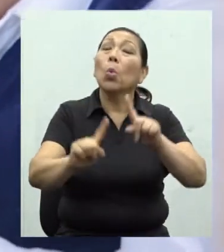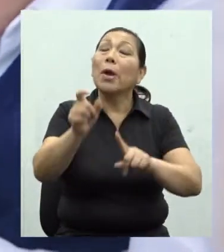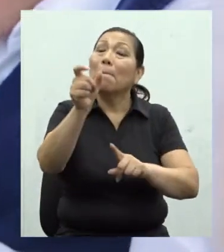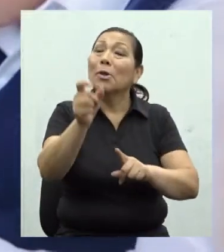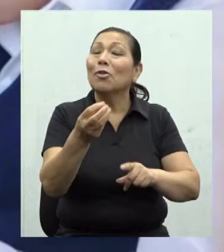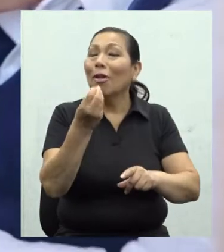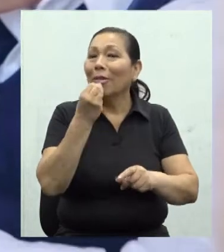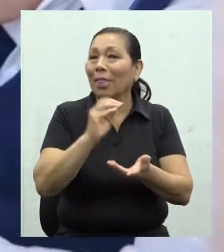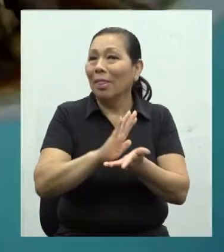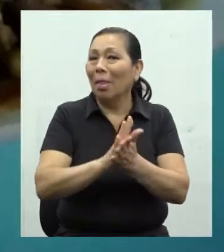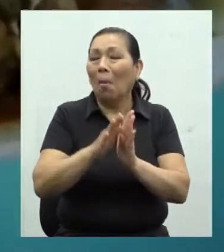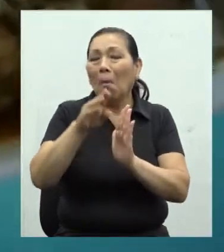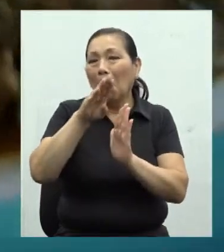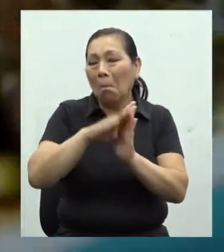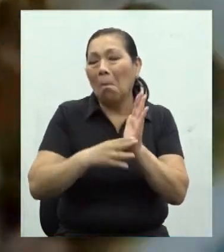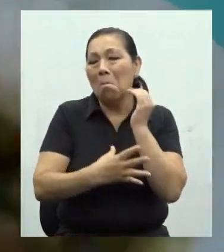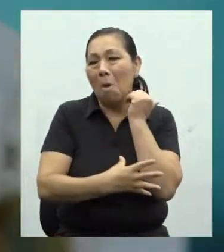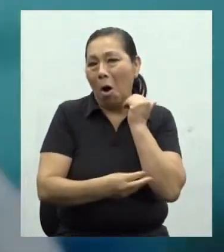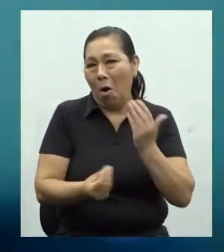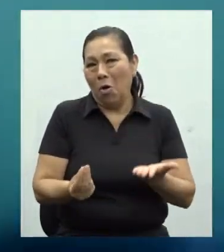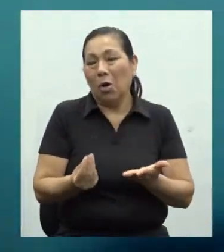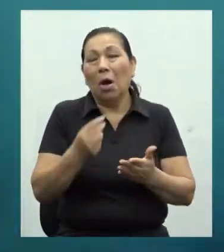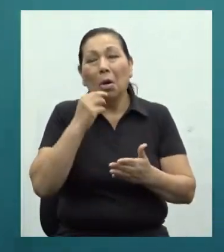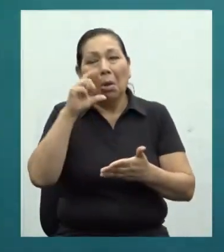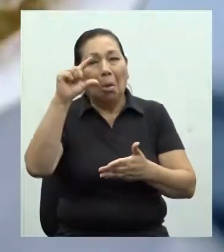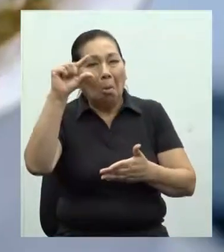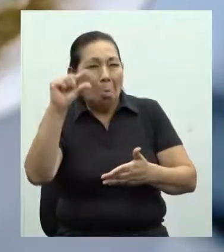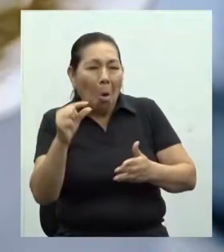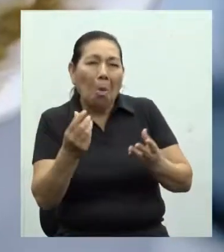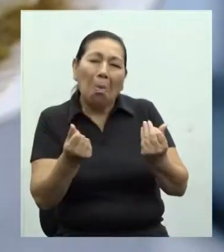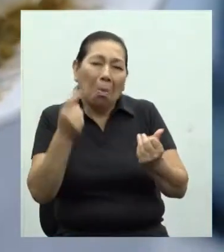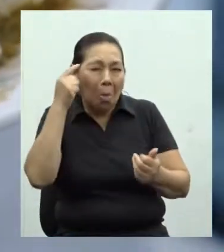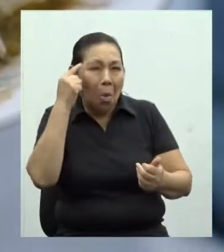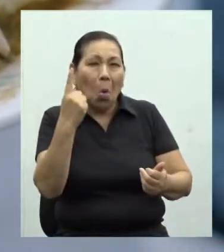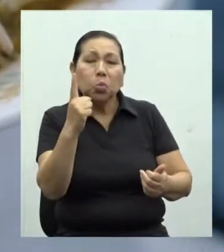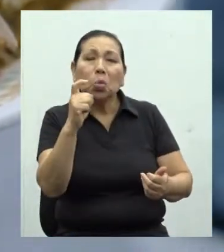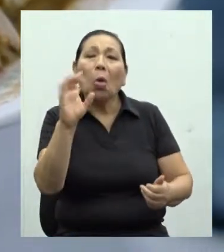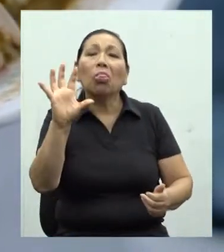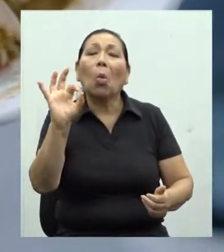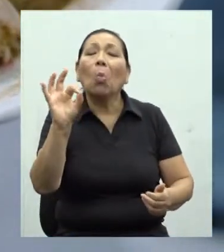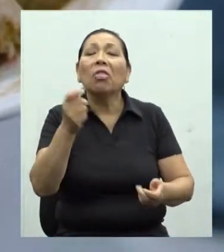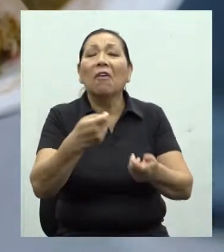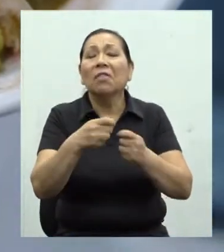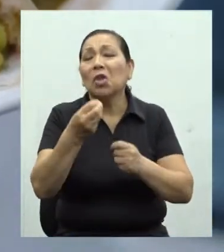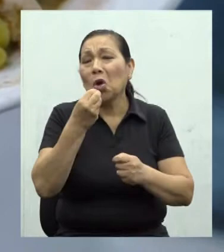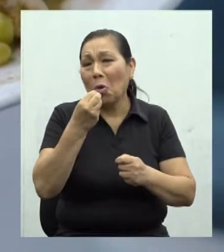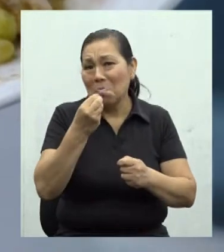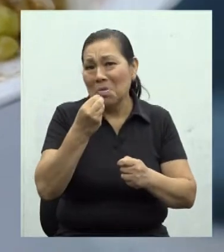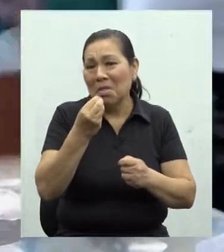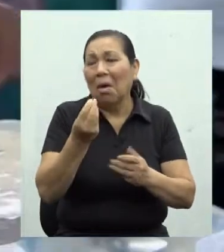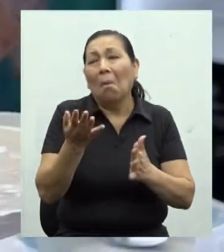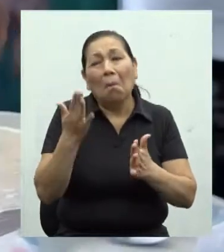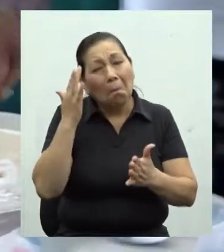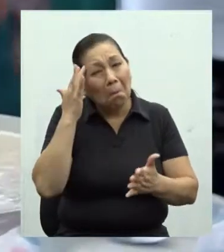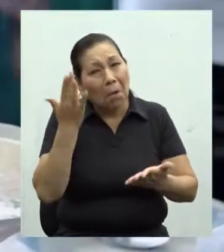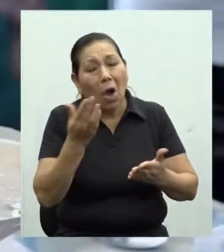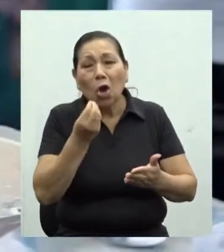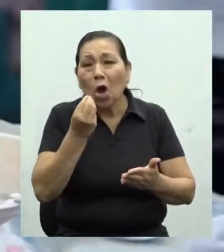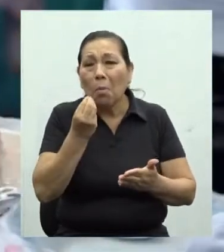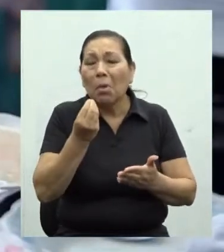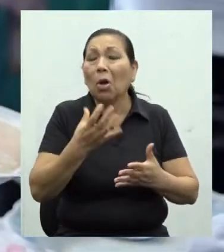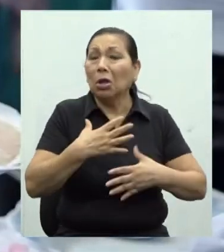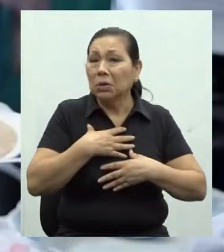otros comensales de bajos recursos, con un menú que tiene un valor de $1.50, el mismo que incluía